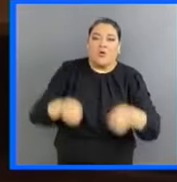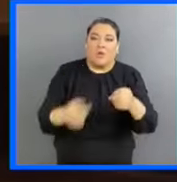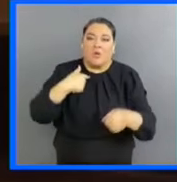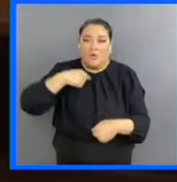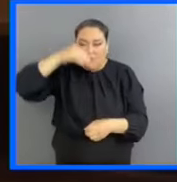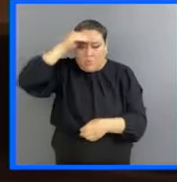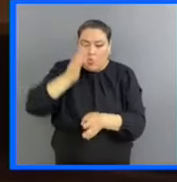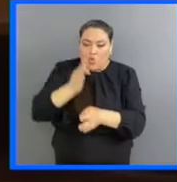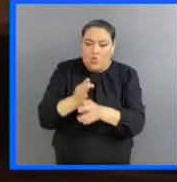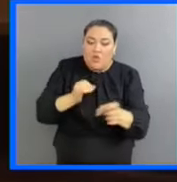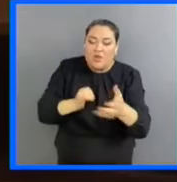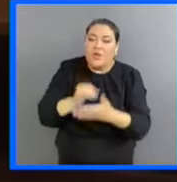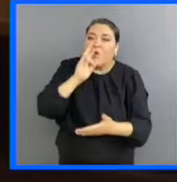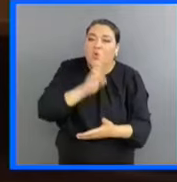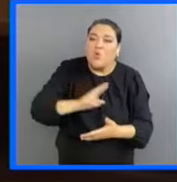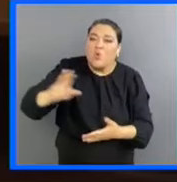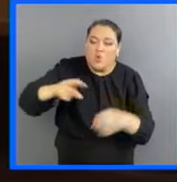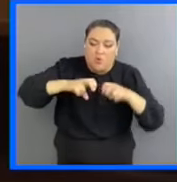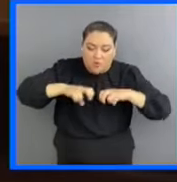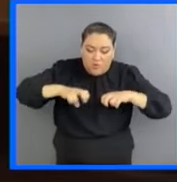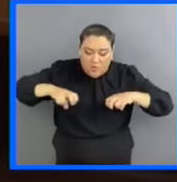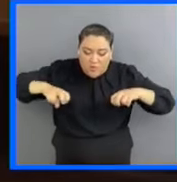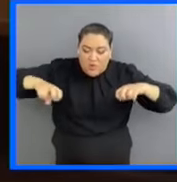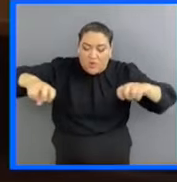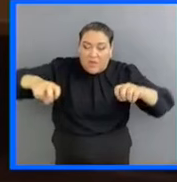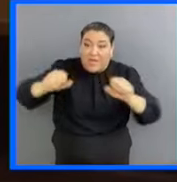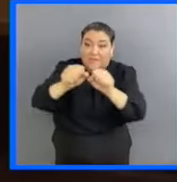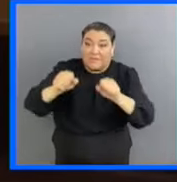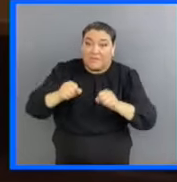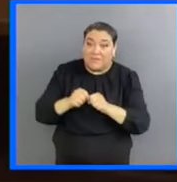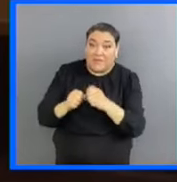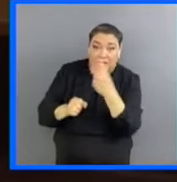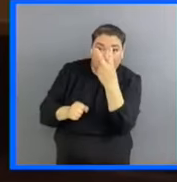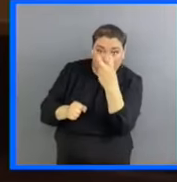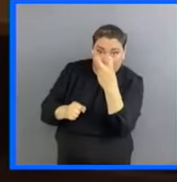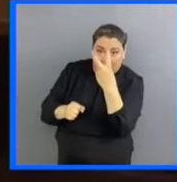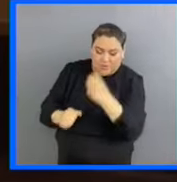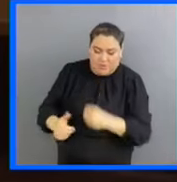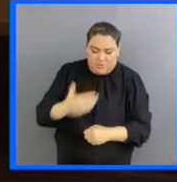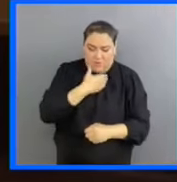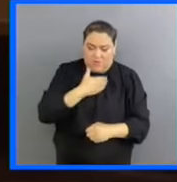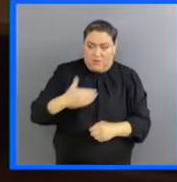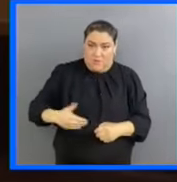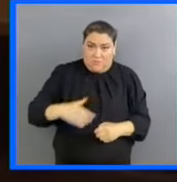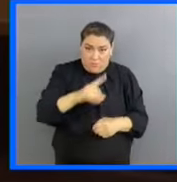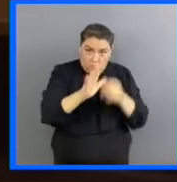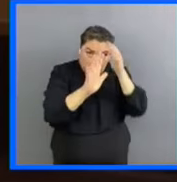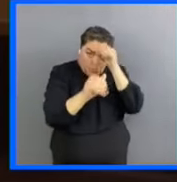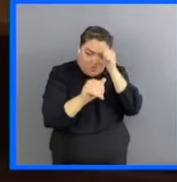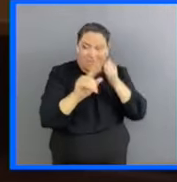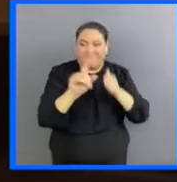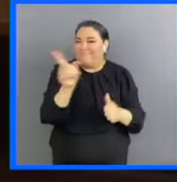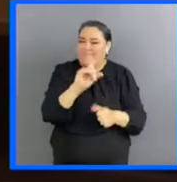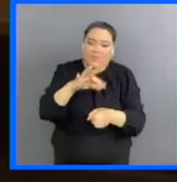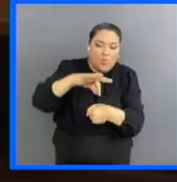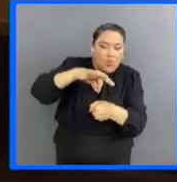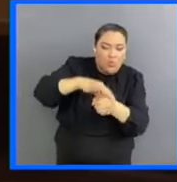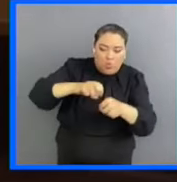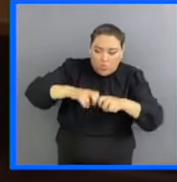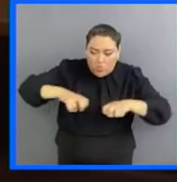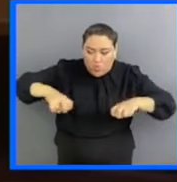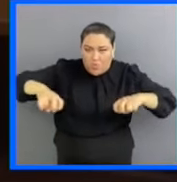sentencia colegiada de la segunda sala y no de un acuerdo del presidente de la misma. Por ello es que considero que no es